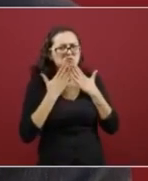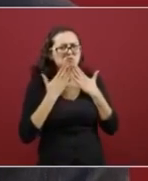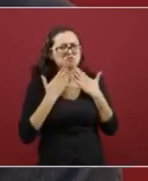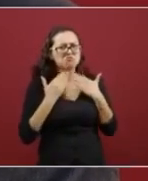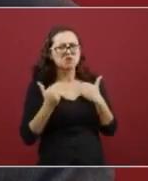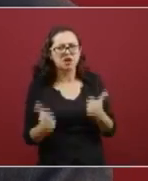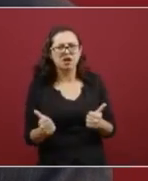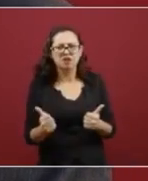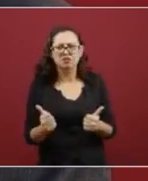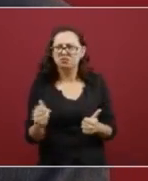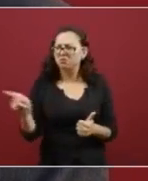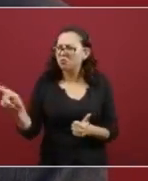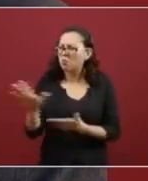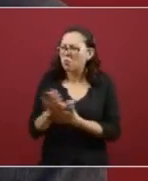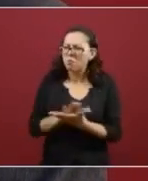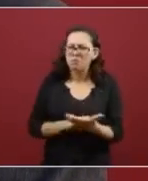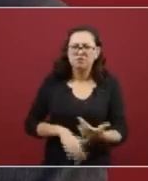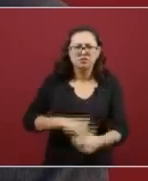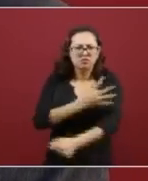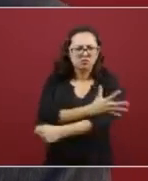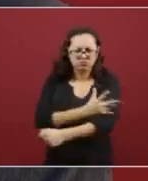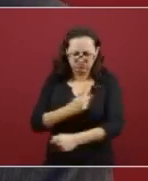nombre honesto,